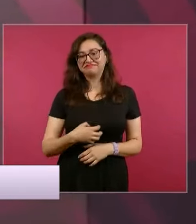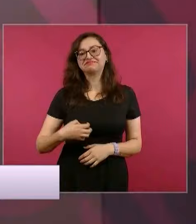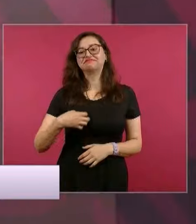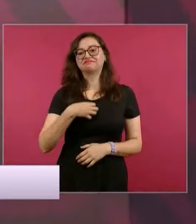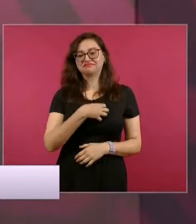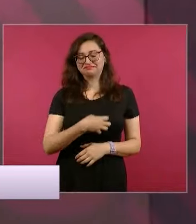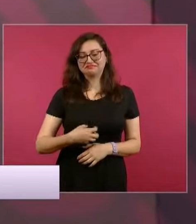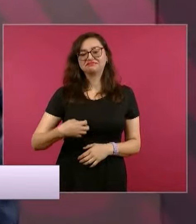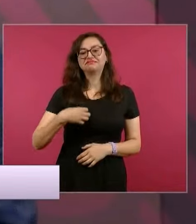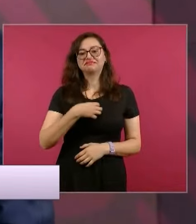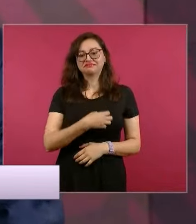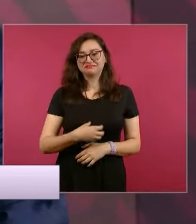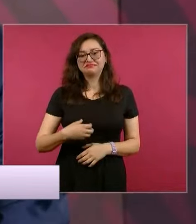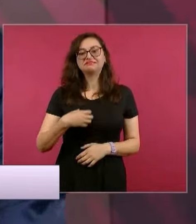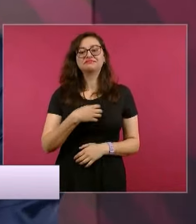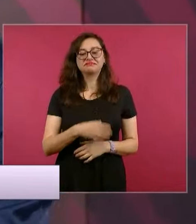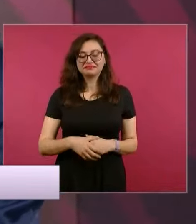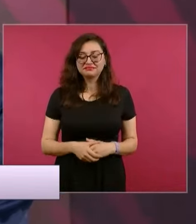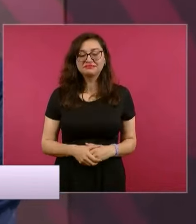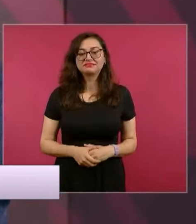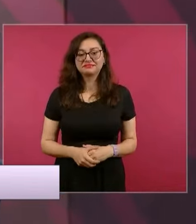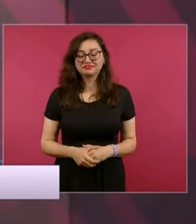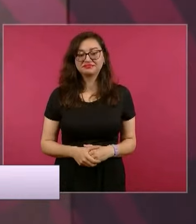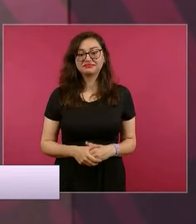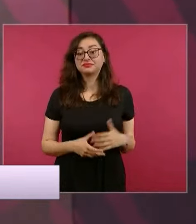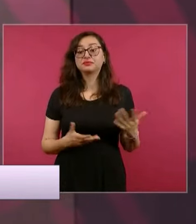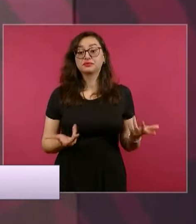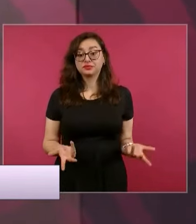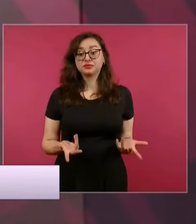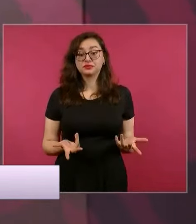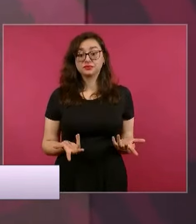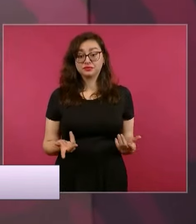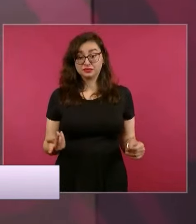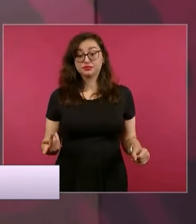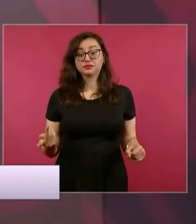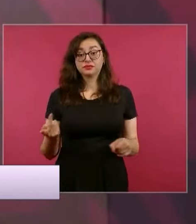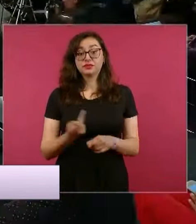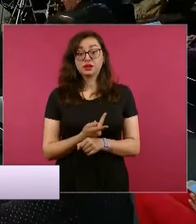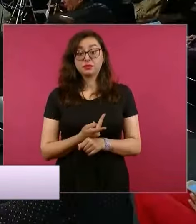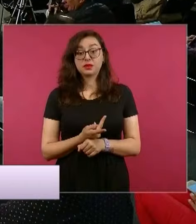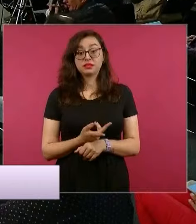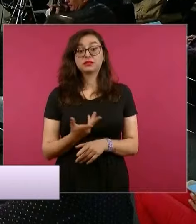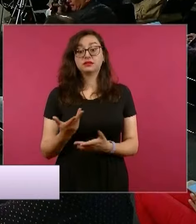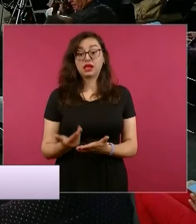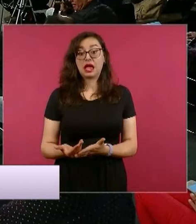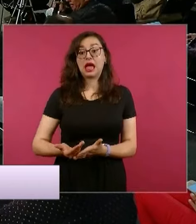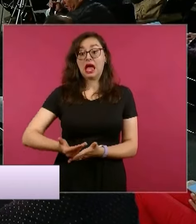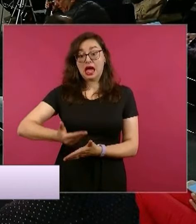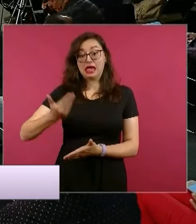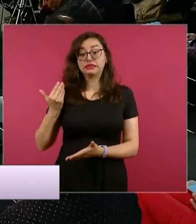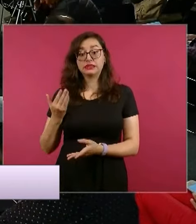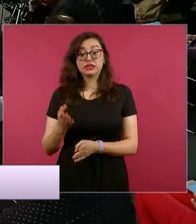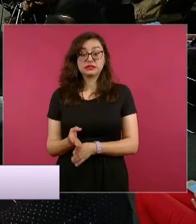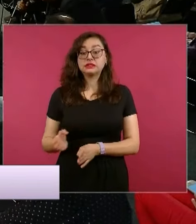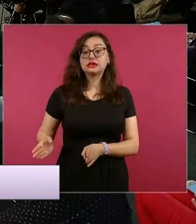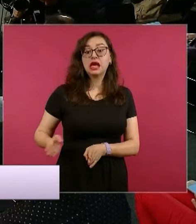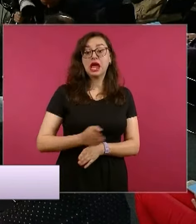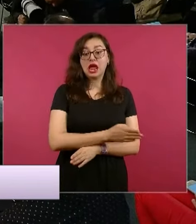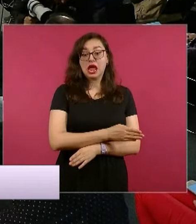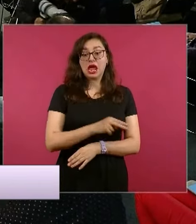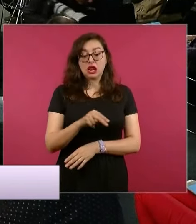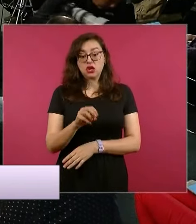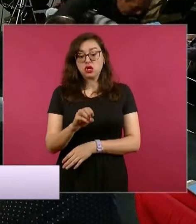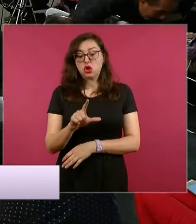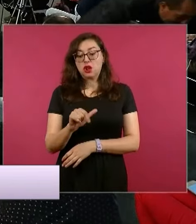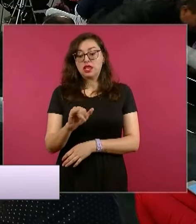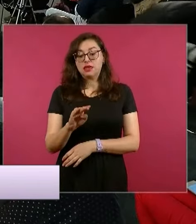los chiapanecos ver cómo prácticamente el Estado de Derecho no existe, el gobierno ha dejado de